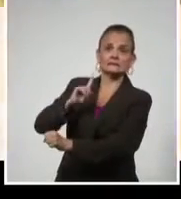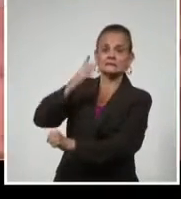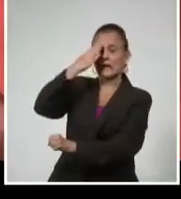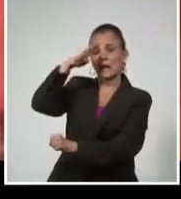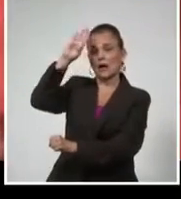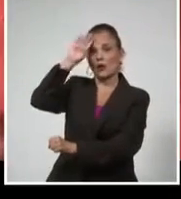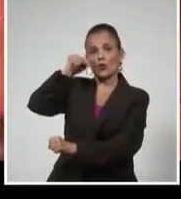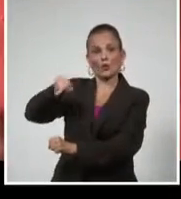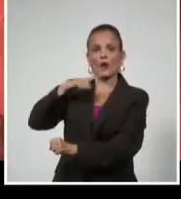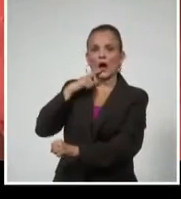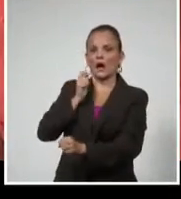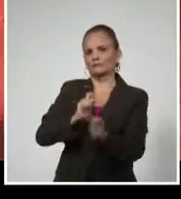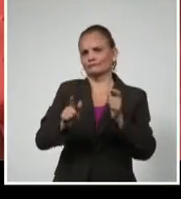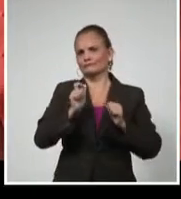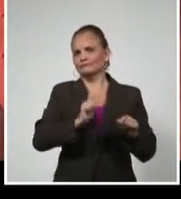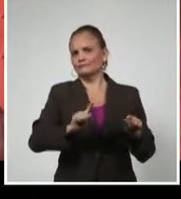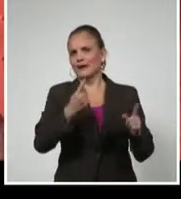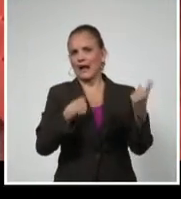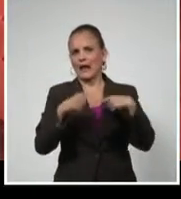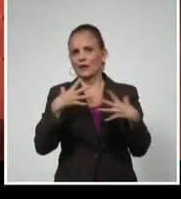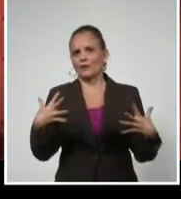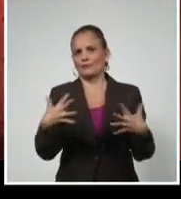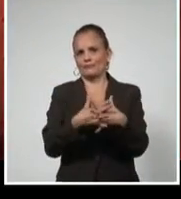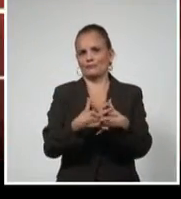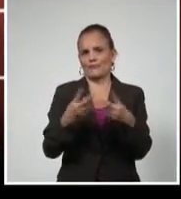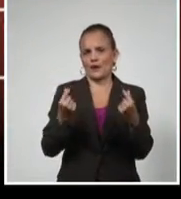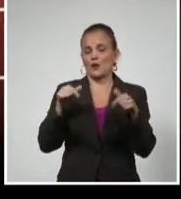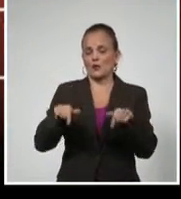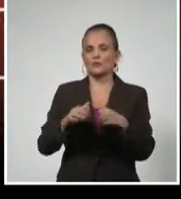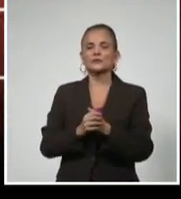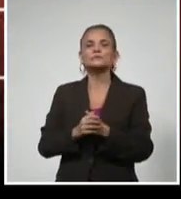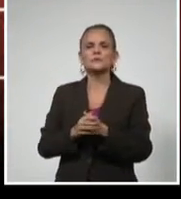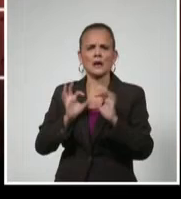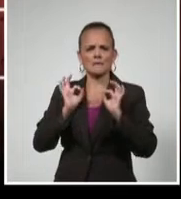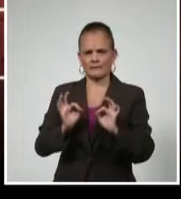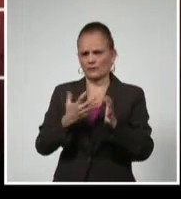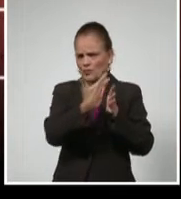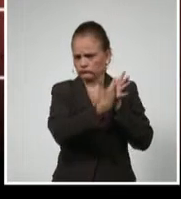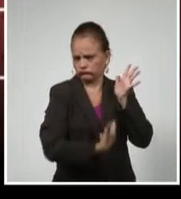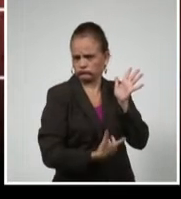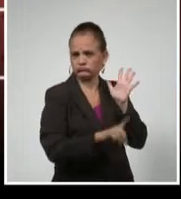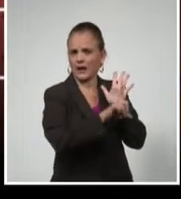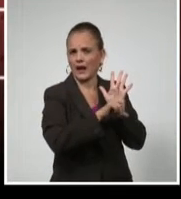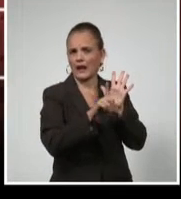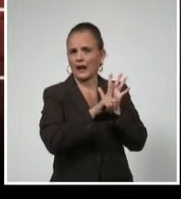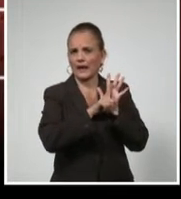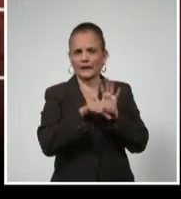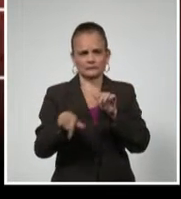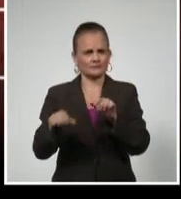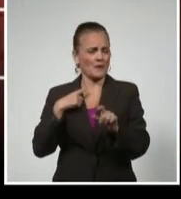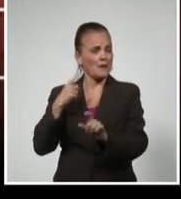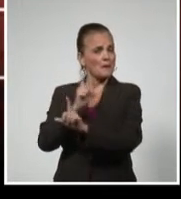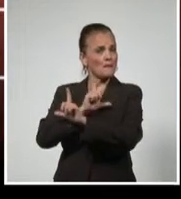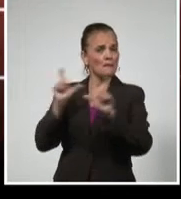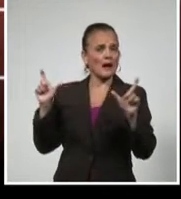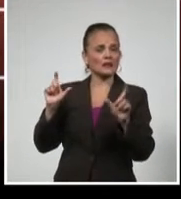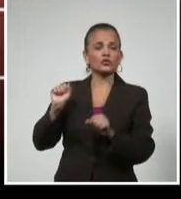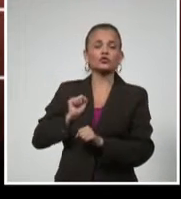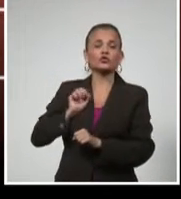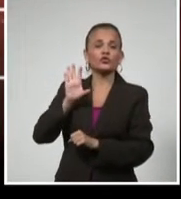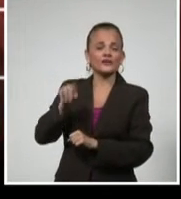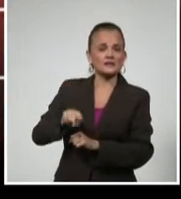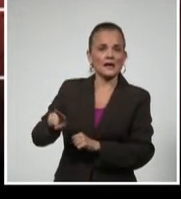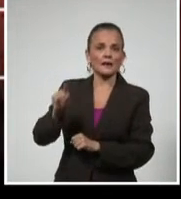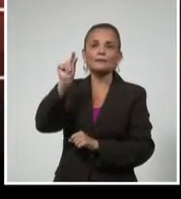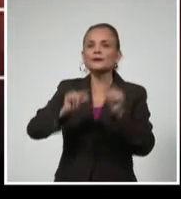comercial. Pero efectivamente tiene un impacto disuasorio. Hay muchos, no tenemos calculados cuántos, que querían